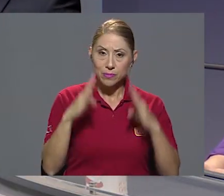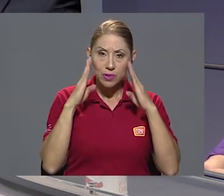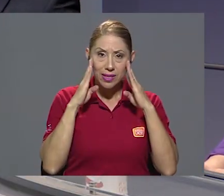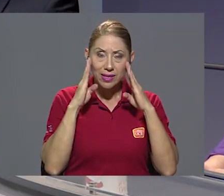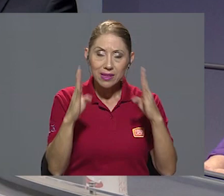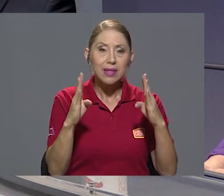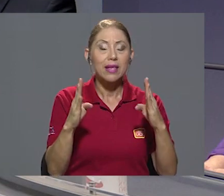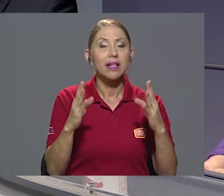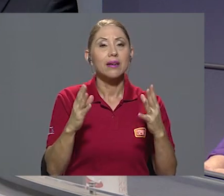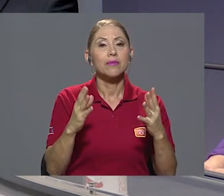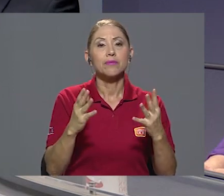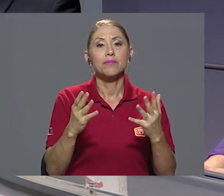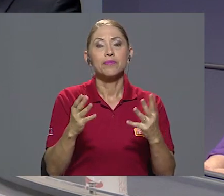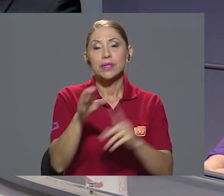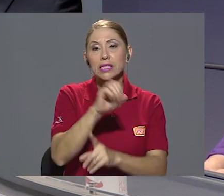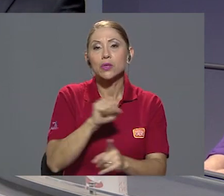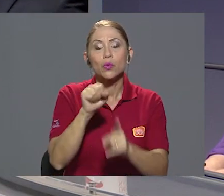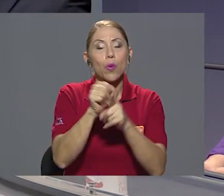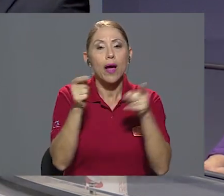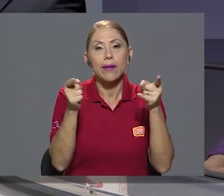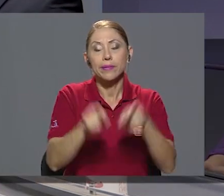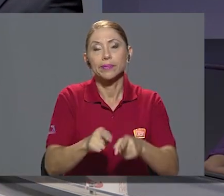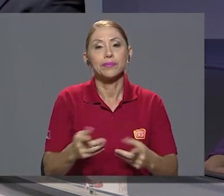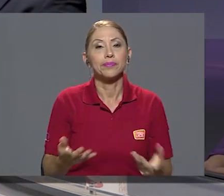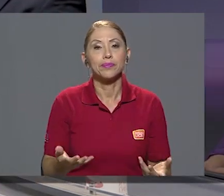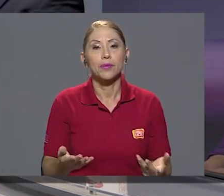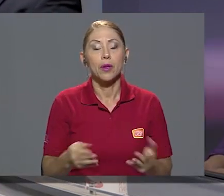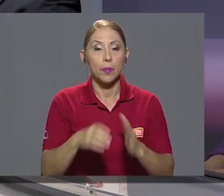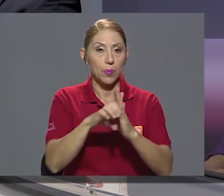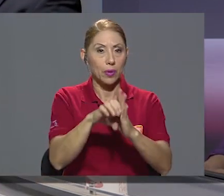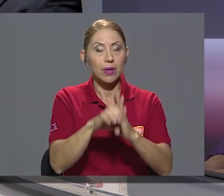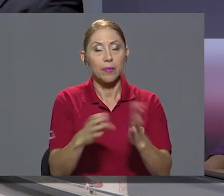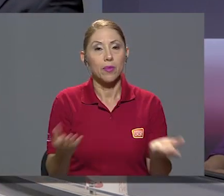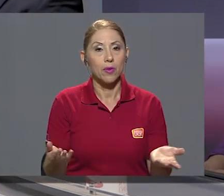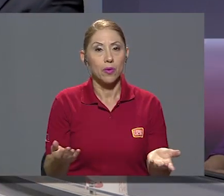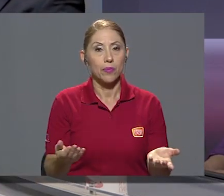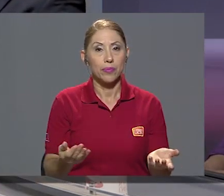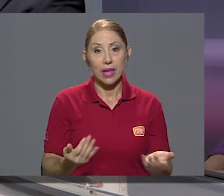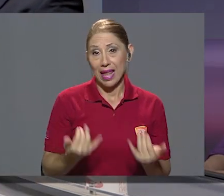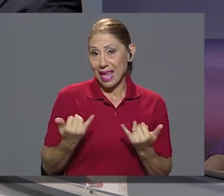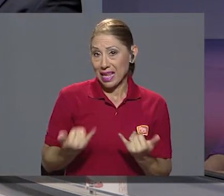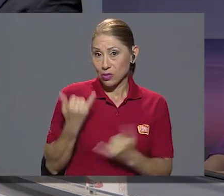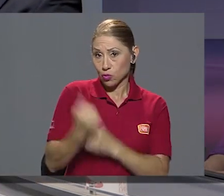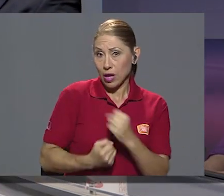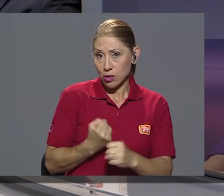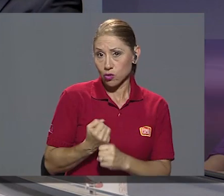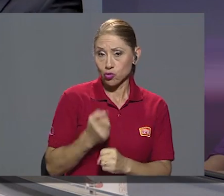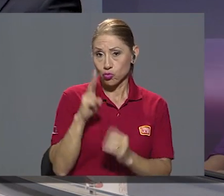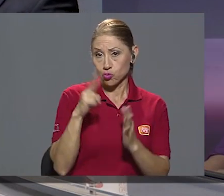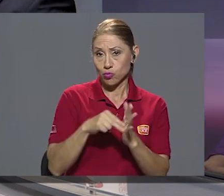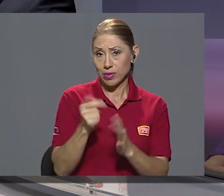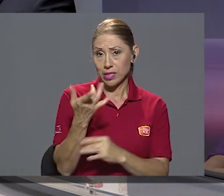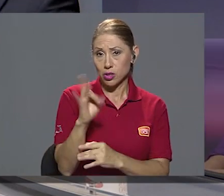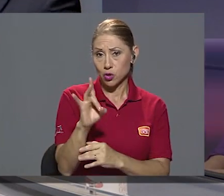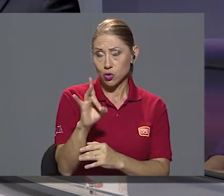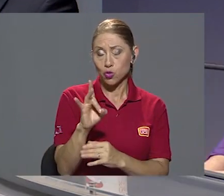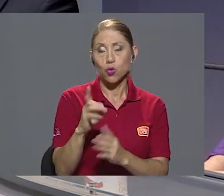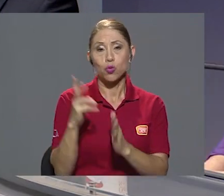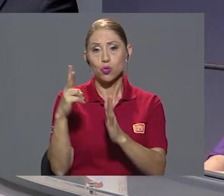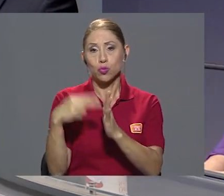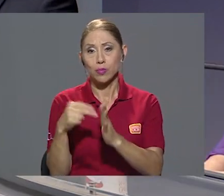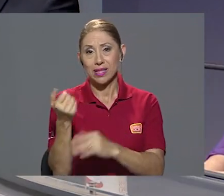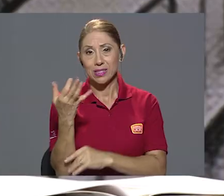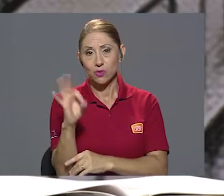atender a hechos como que la matrícula en estos años, ya